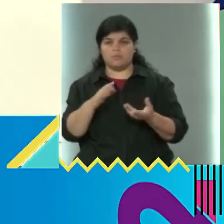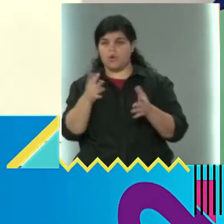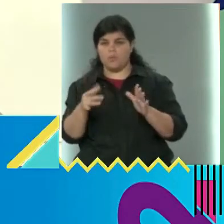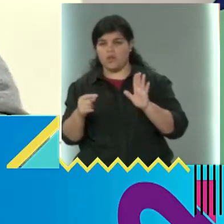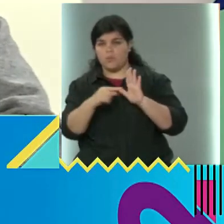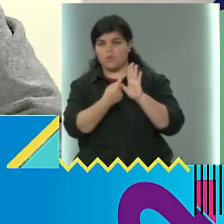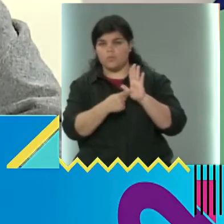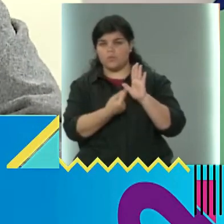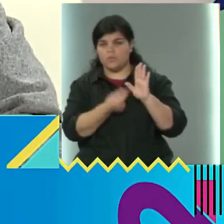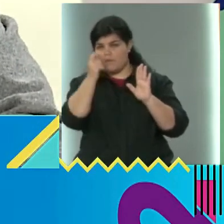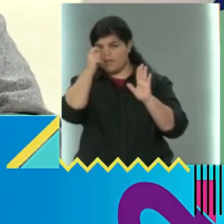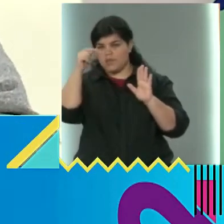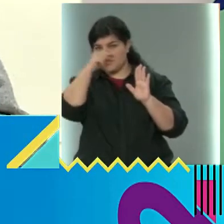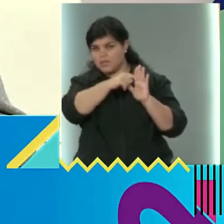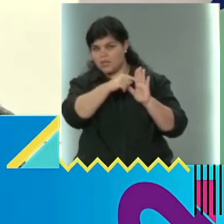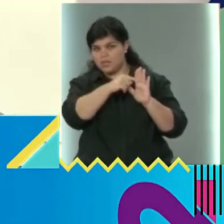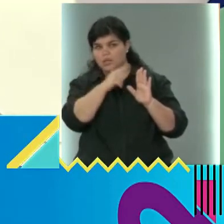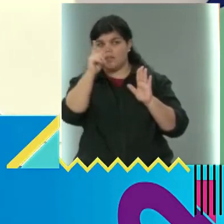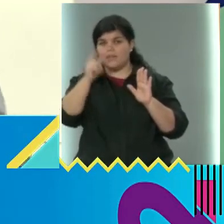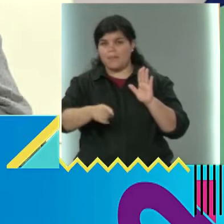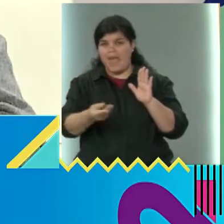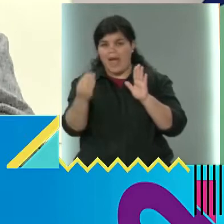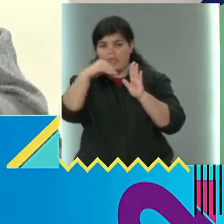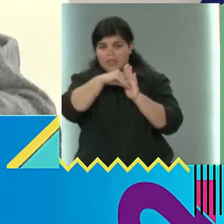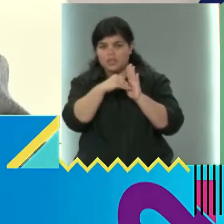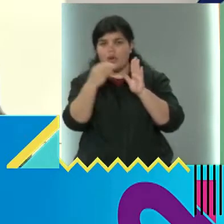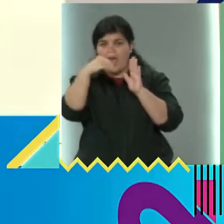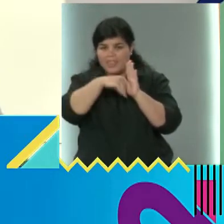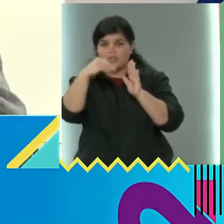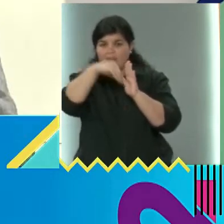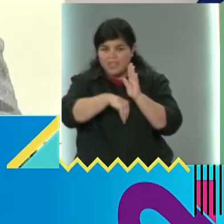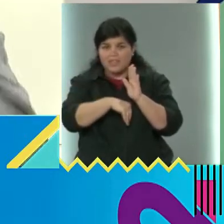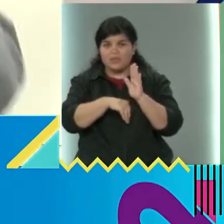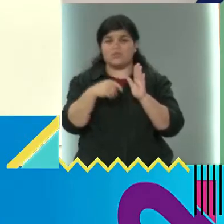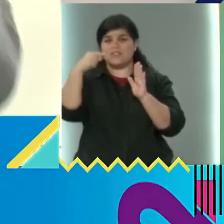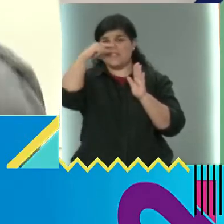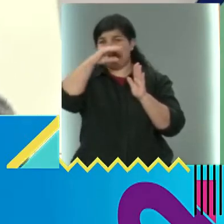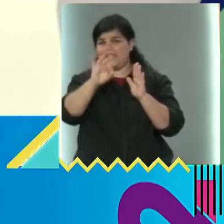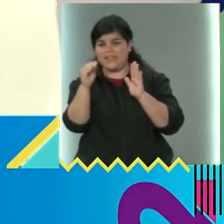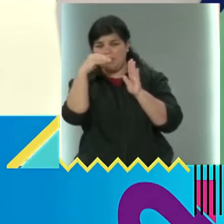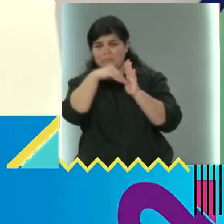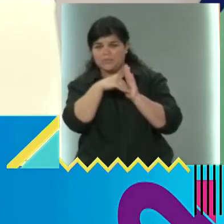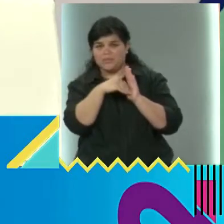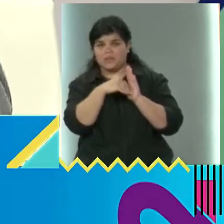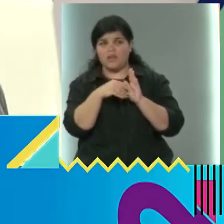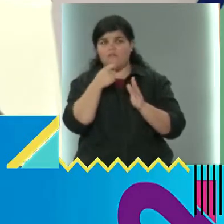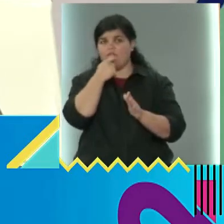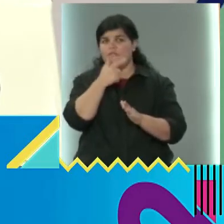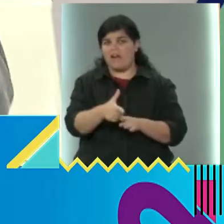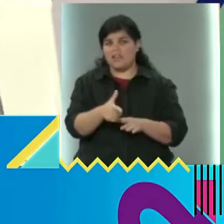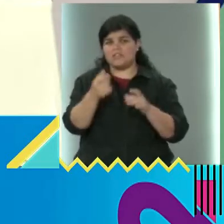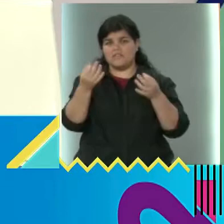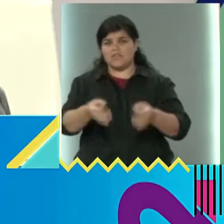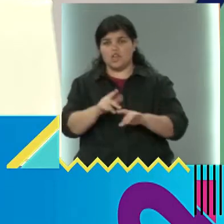ítems. Y tiene cerca de 70 subítems. O sea, no es lo mismo hacer por ahí un canal donde tenemos